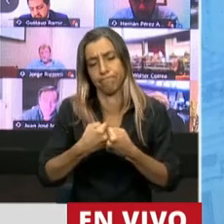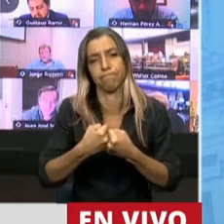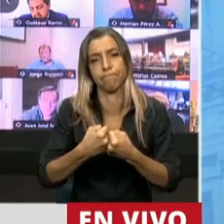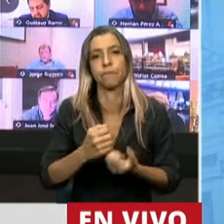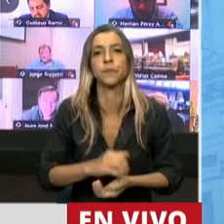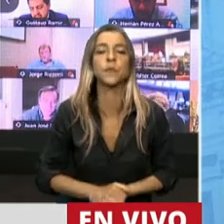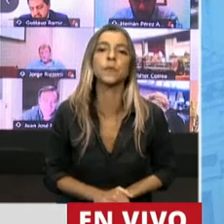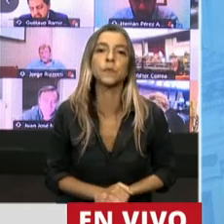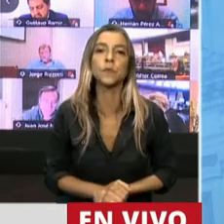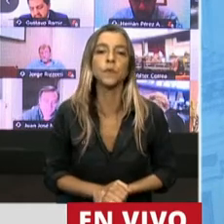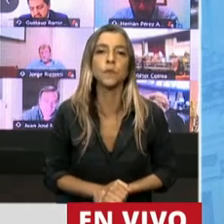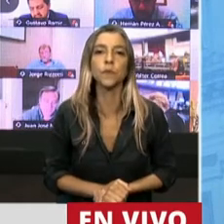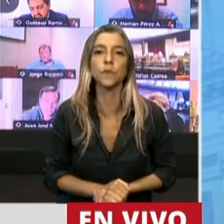que